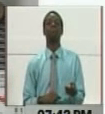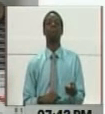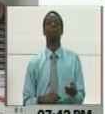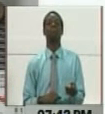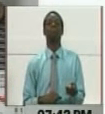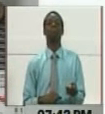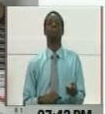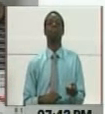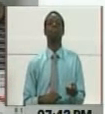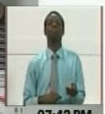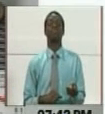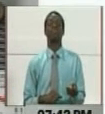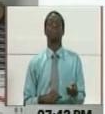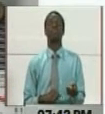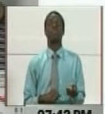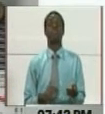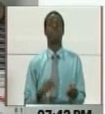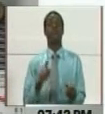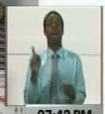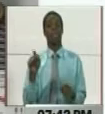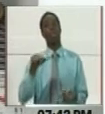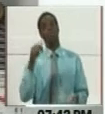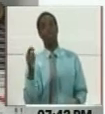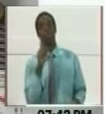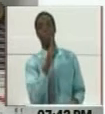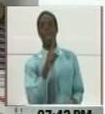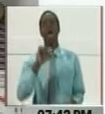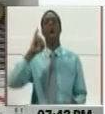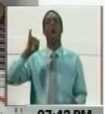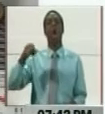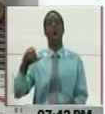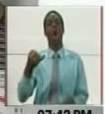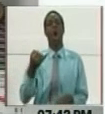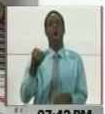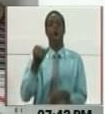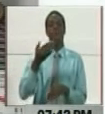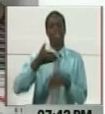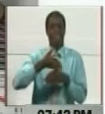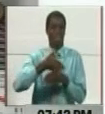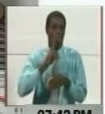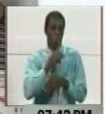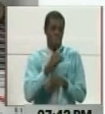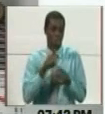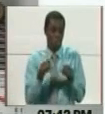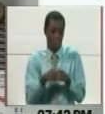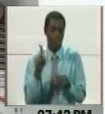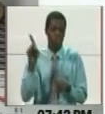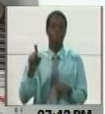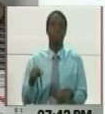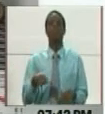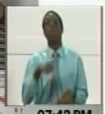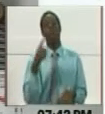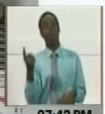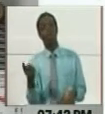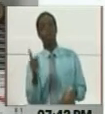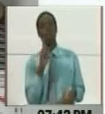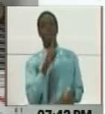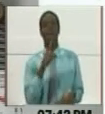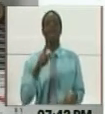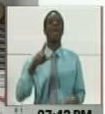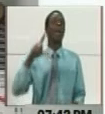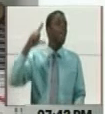este depende de josé montañez vicepresidente de infraestructura lawrence y bilbao rangel vicepresidente de tecnología